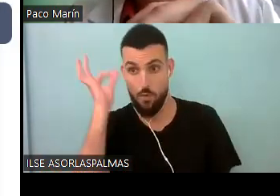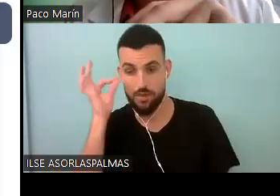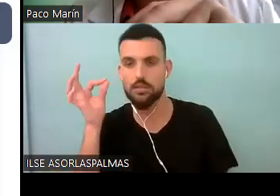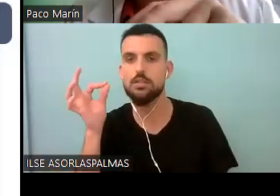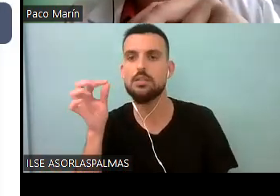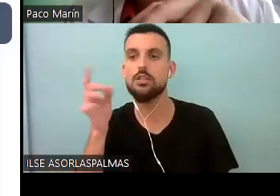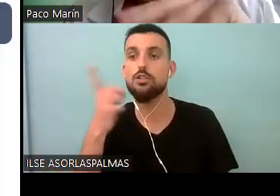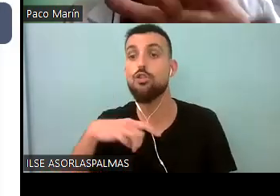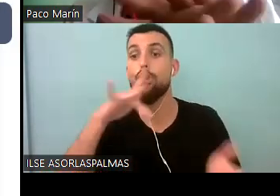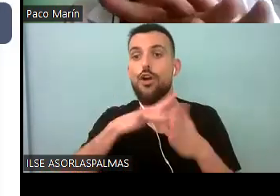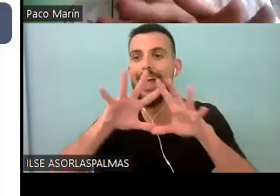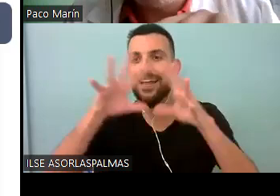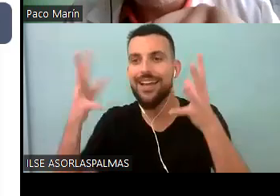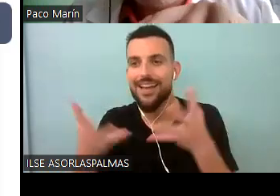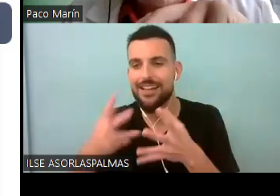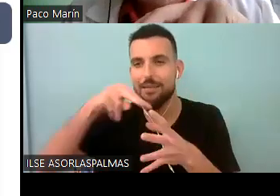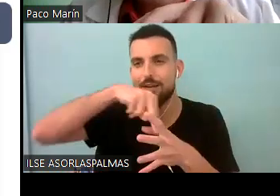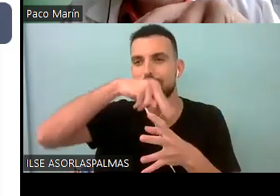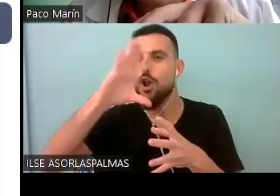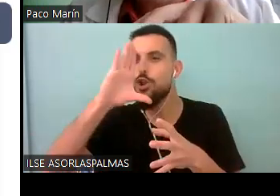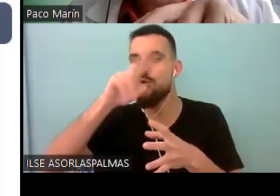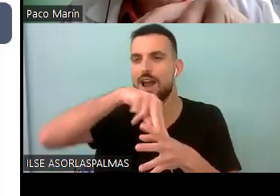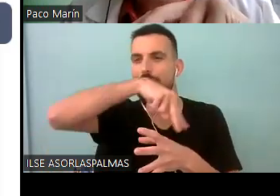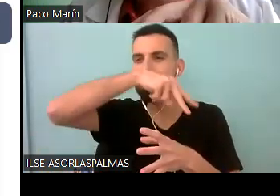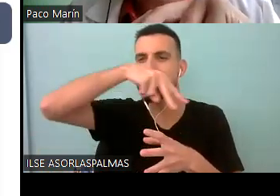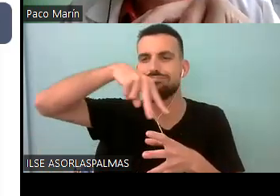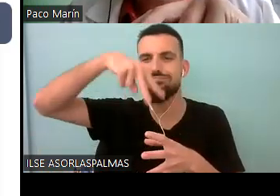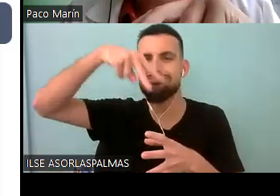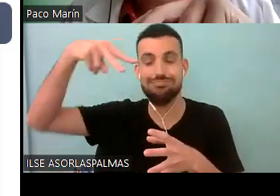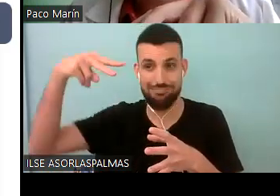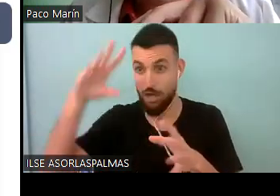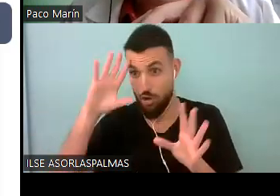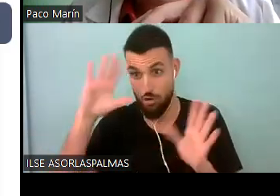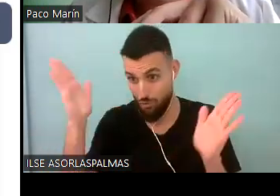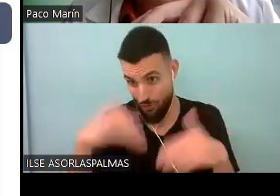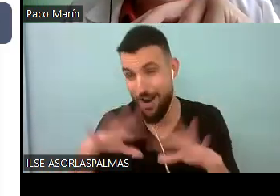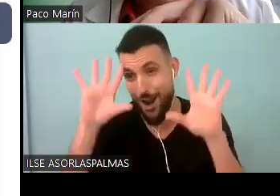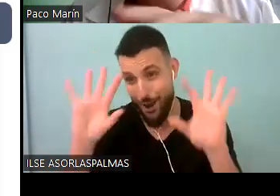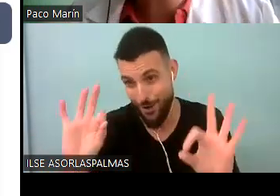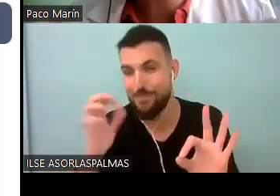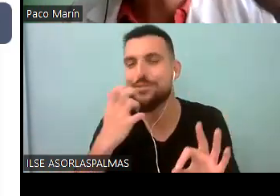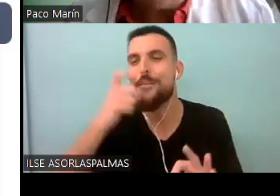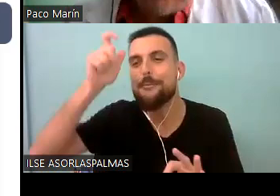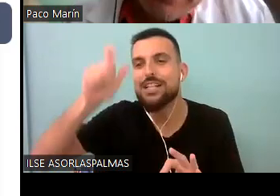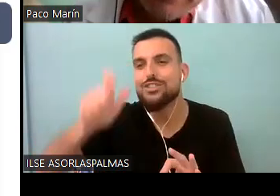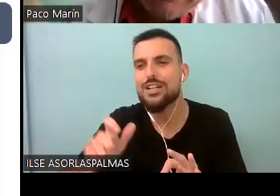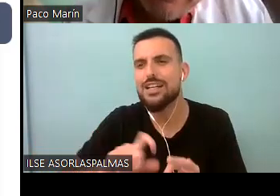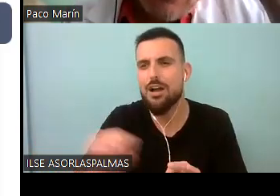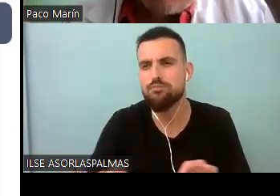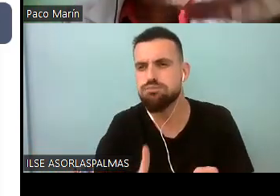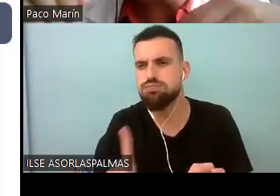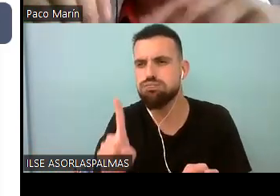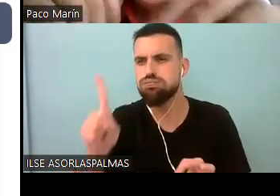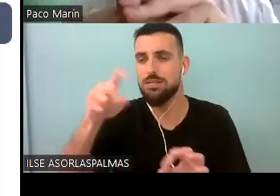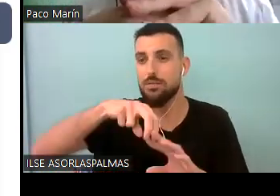en el espacio, que yo sepa, pero sabéis que una persona que está en el espacio no sometido a la gravedad,